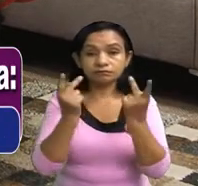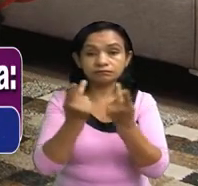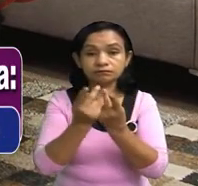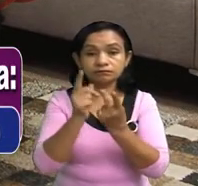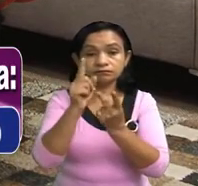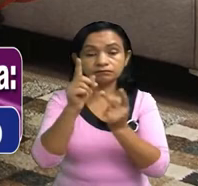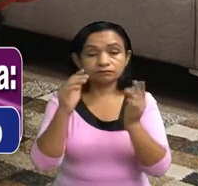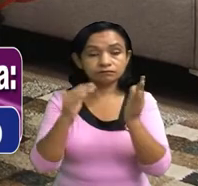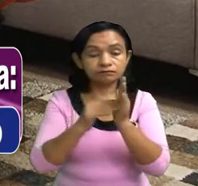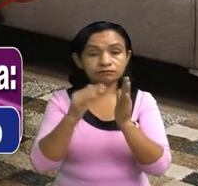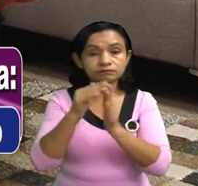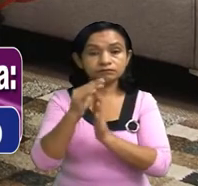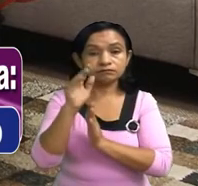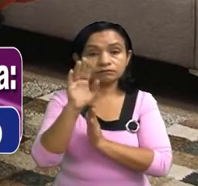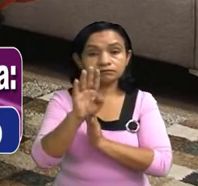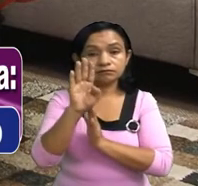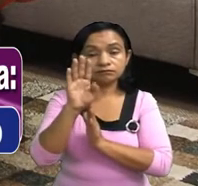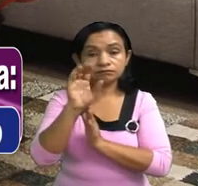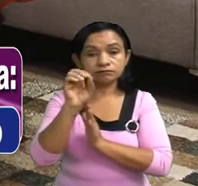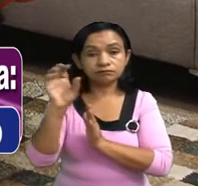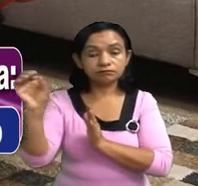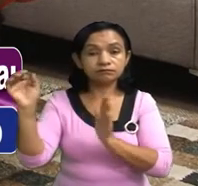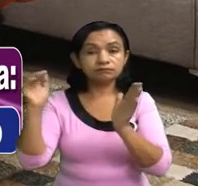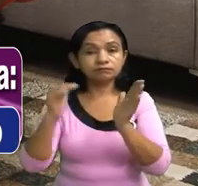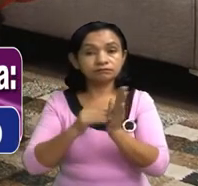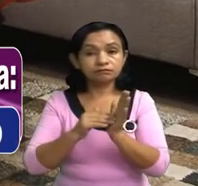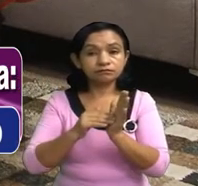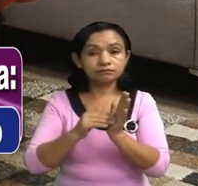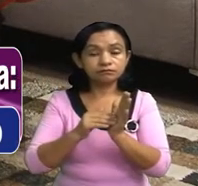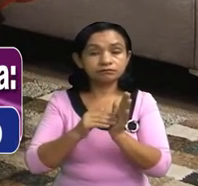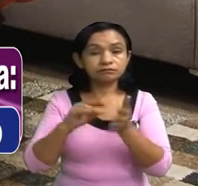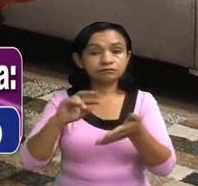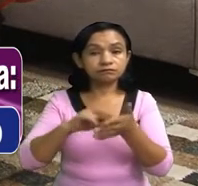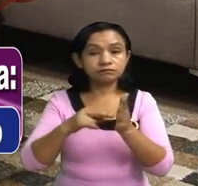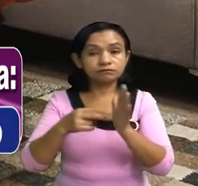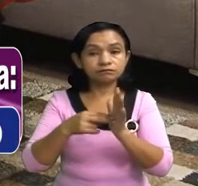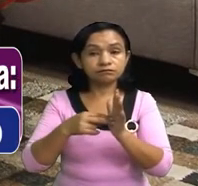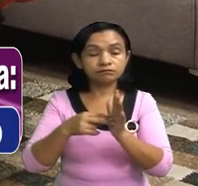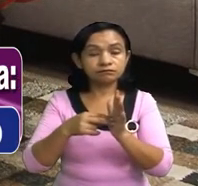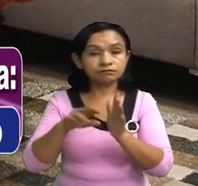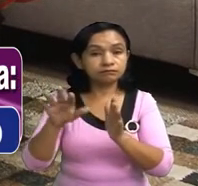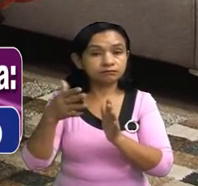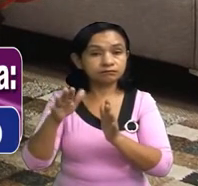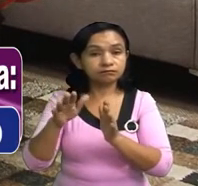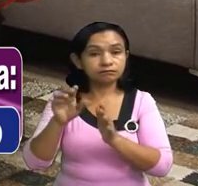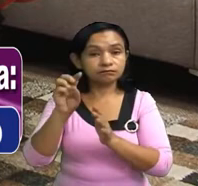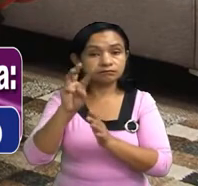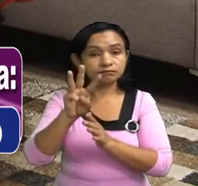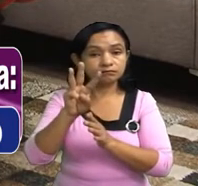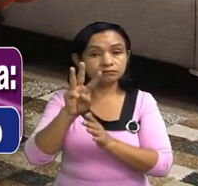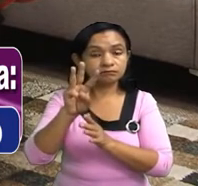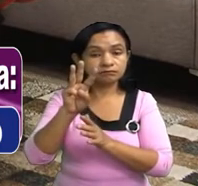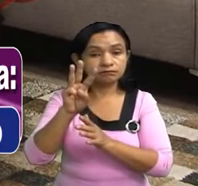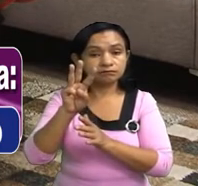más de 1.400.000 habitantes en Managua, apenas significan un poco más de 380 mil.